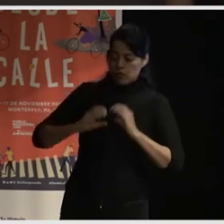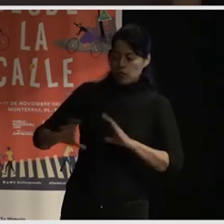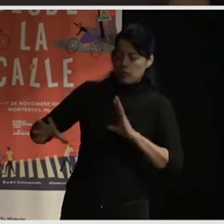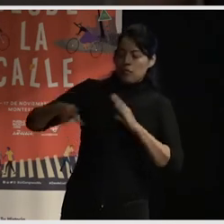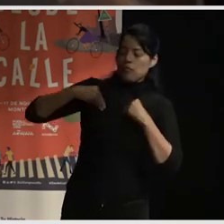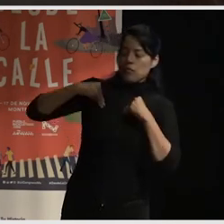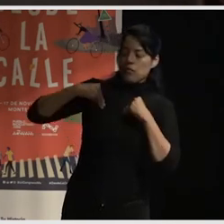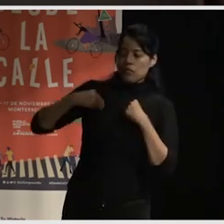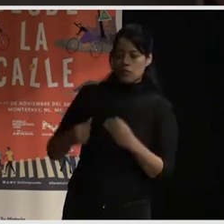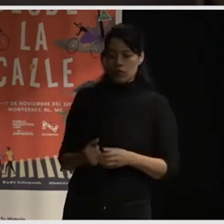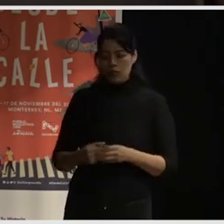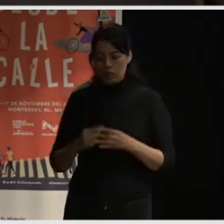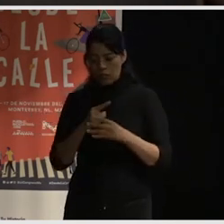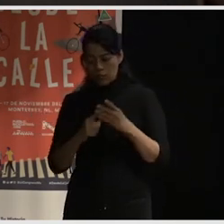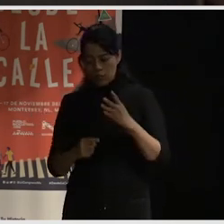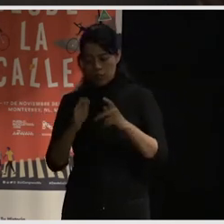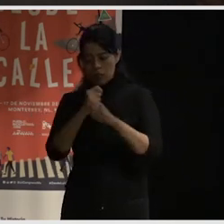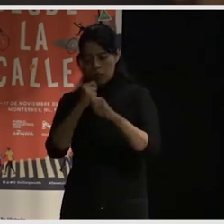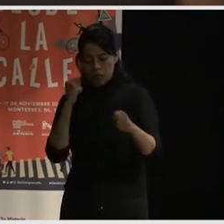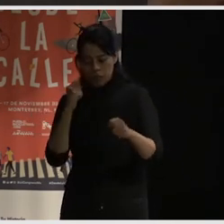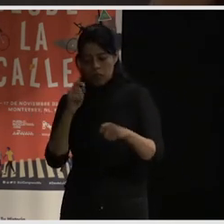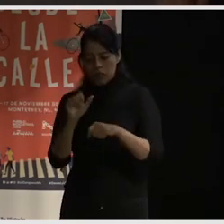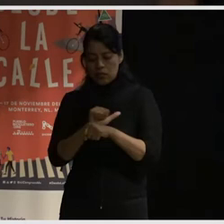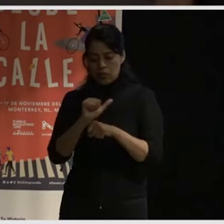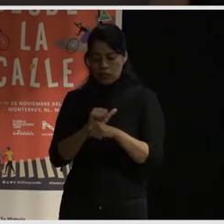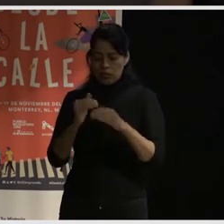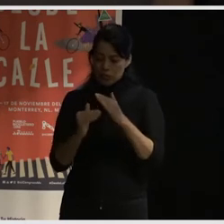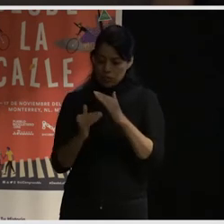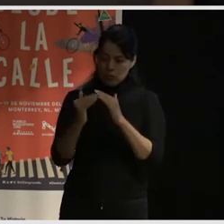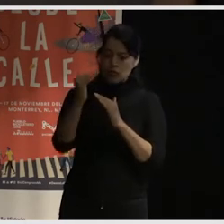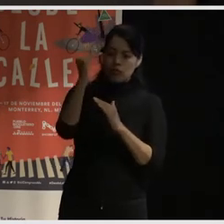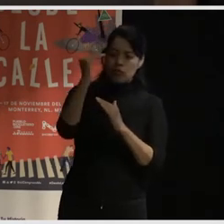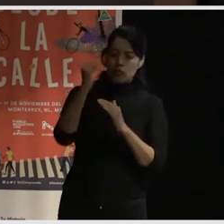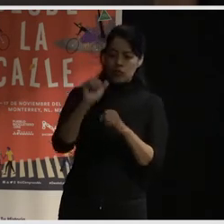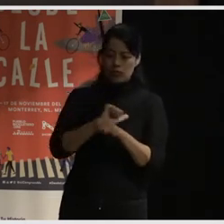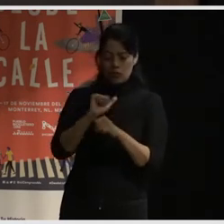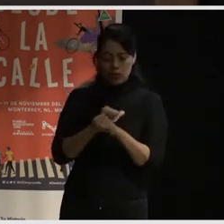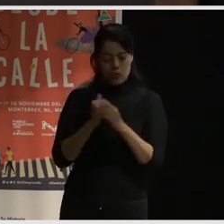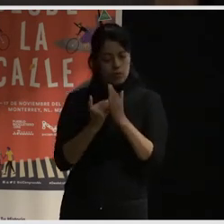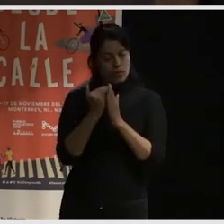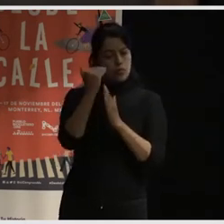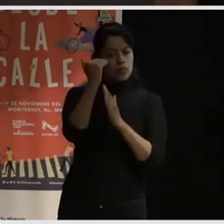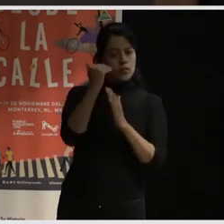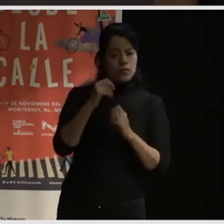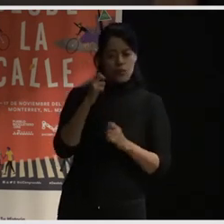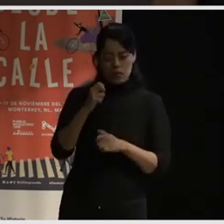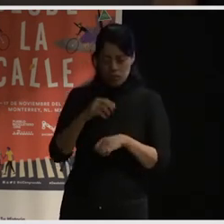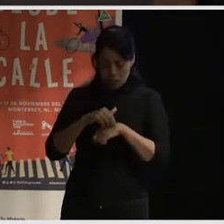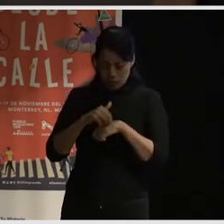que dentro de estos 4 el transporte público fue más alto y en automóvil entonces de los datos